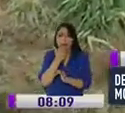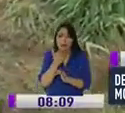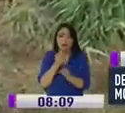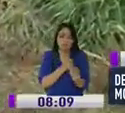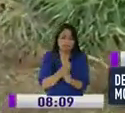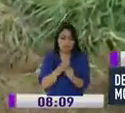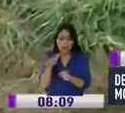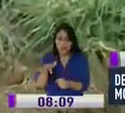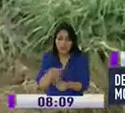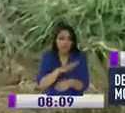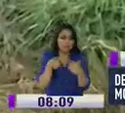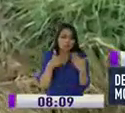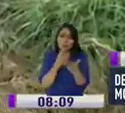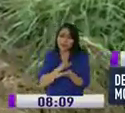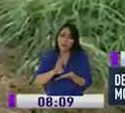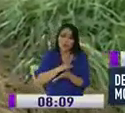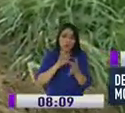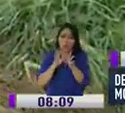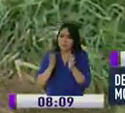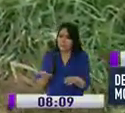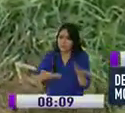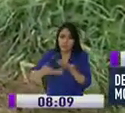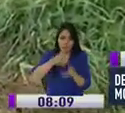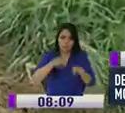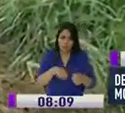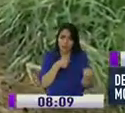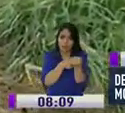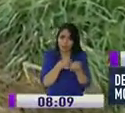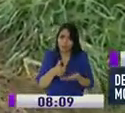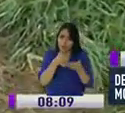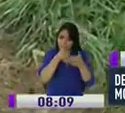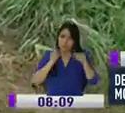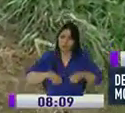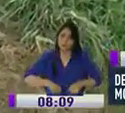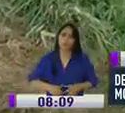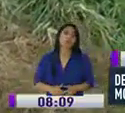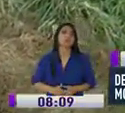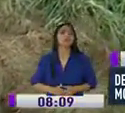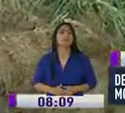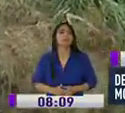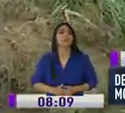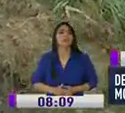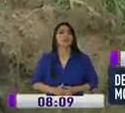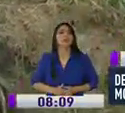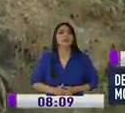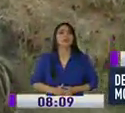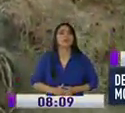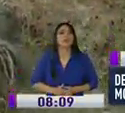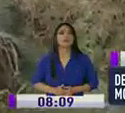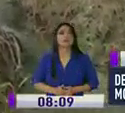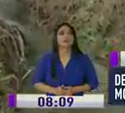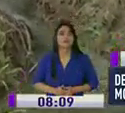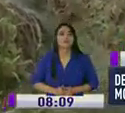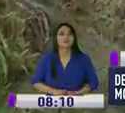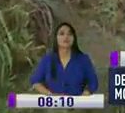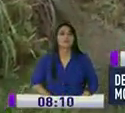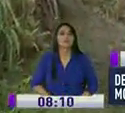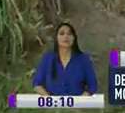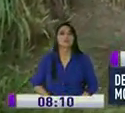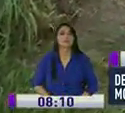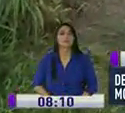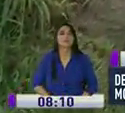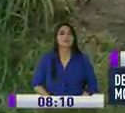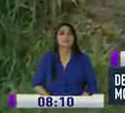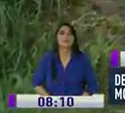mingas aquí entre todos los compañeros aquí para poder hacer. Ajá. Y como veo, yo también estoy observando un poco aquí, no hay